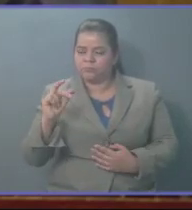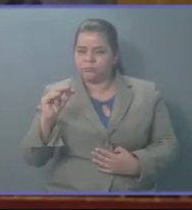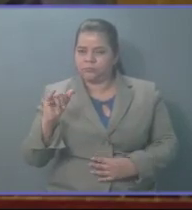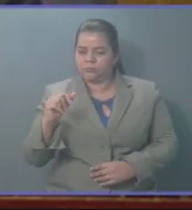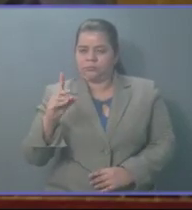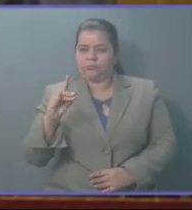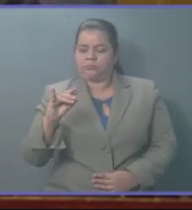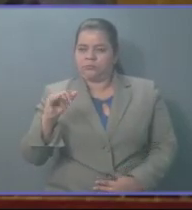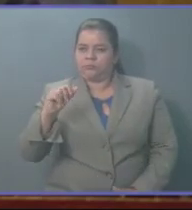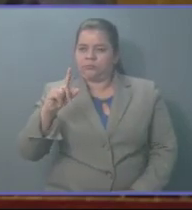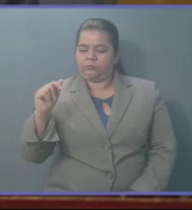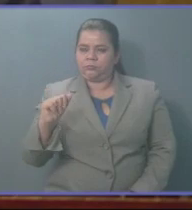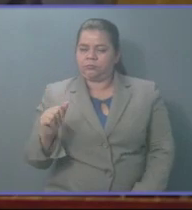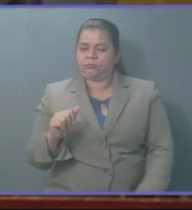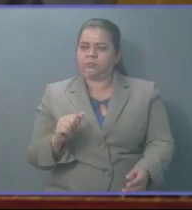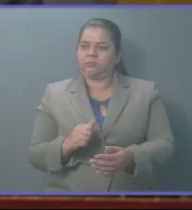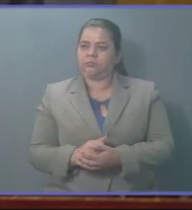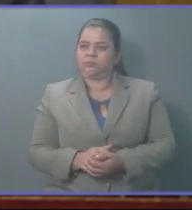de Posada,